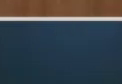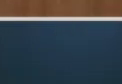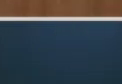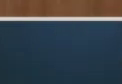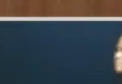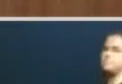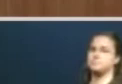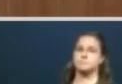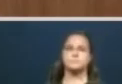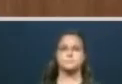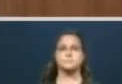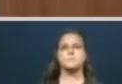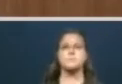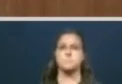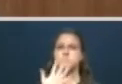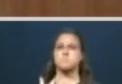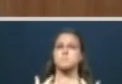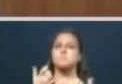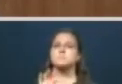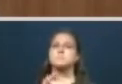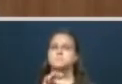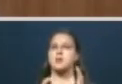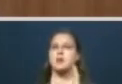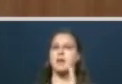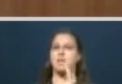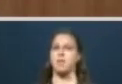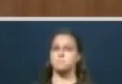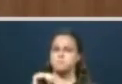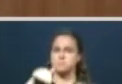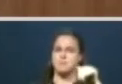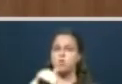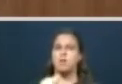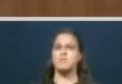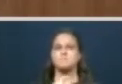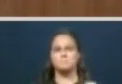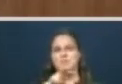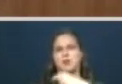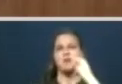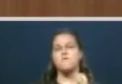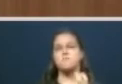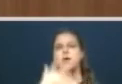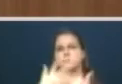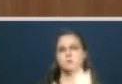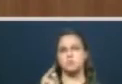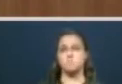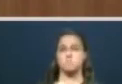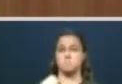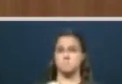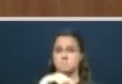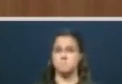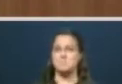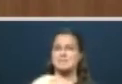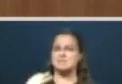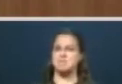con estos objetivos de calidad democrática se encuentra también la apuesta por una reforma de la administración dirigida a que ésta sea más